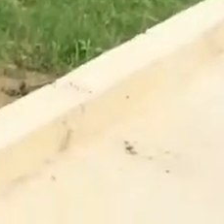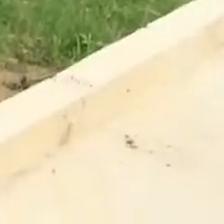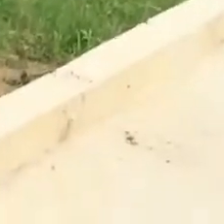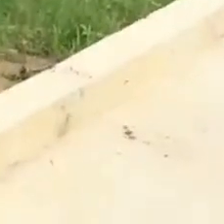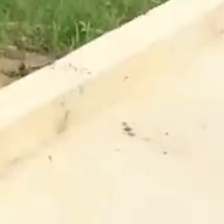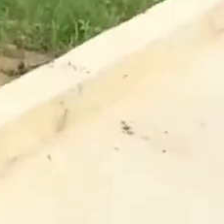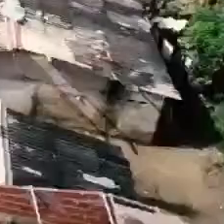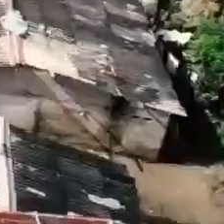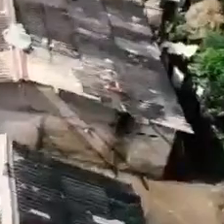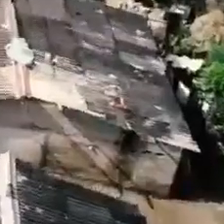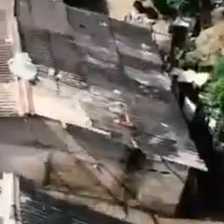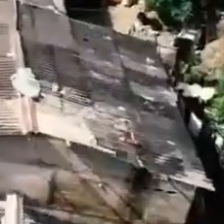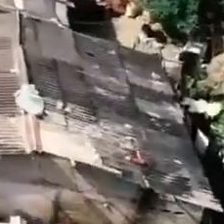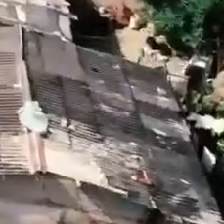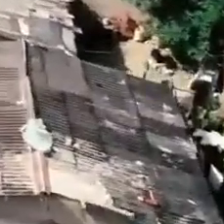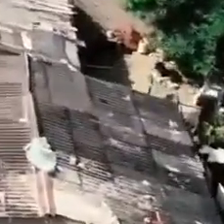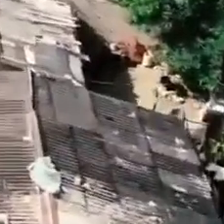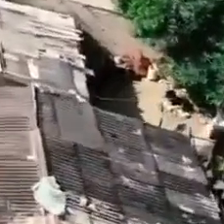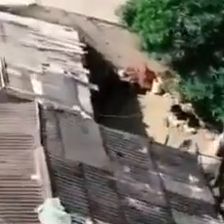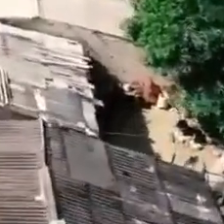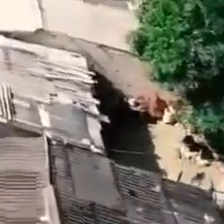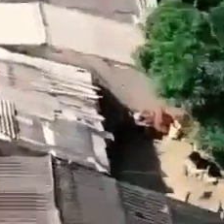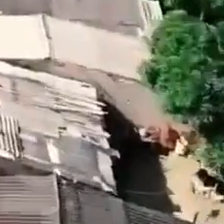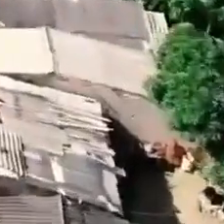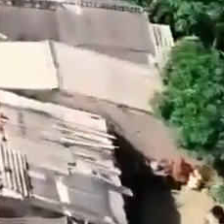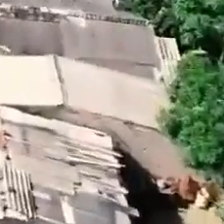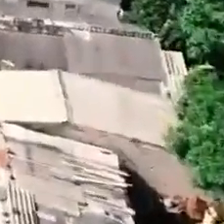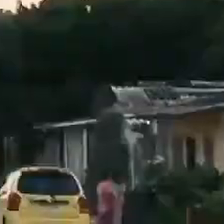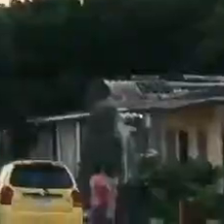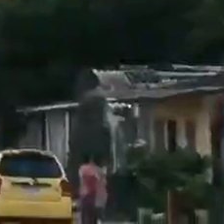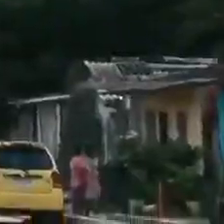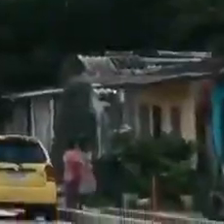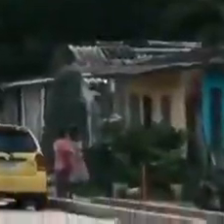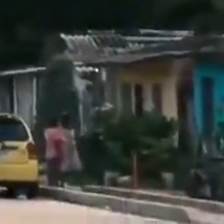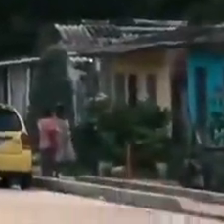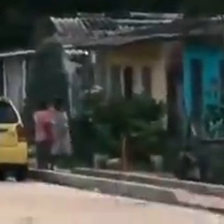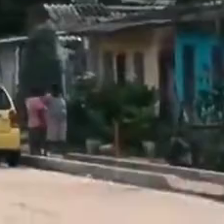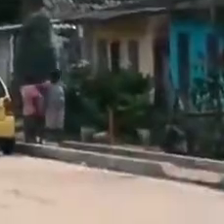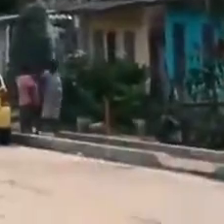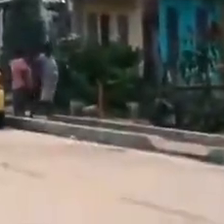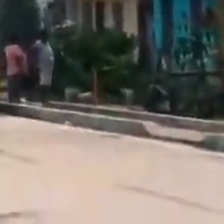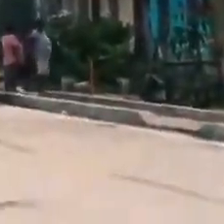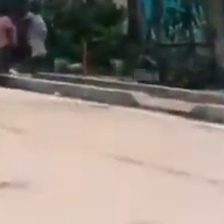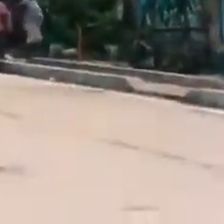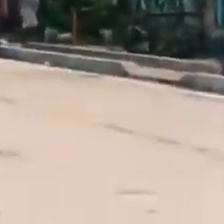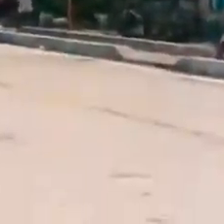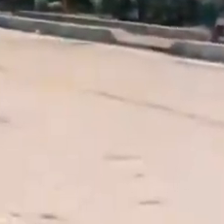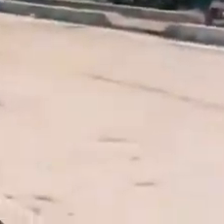y arborizadas, para que la gente goce de un ambiente más sano y seguro.